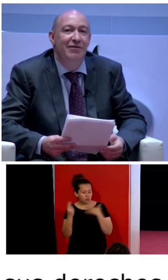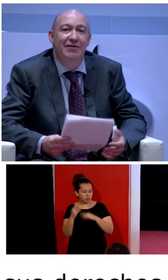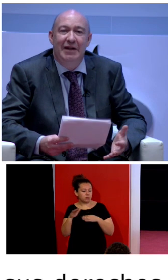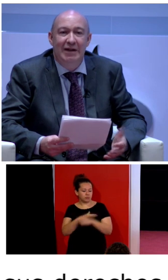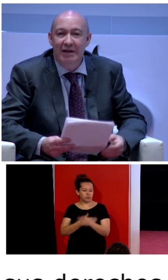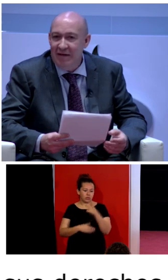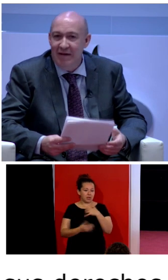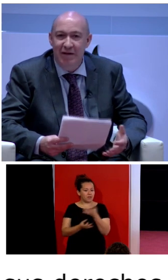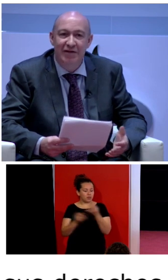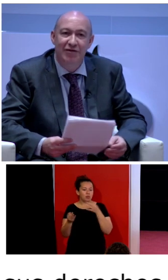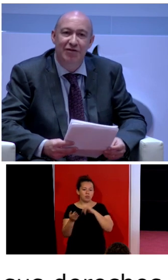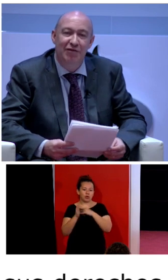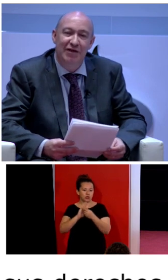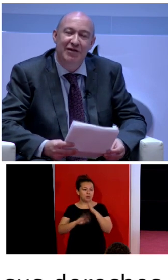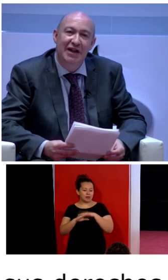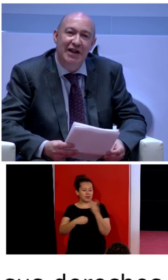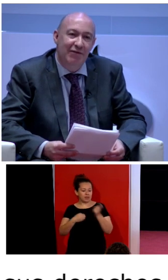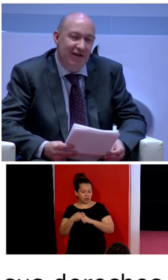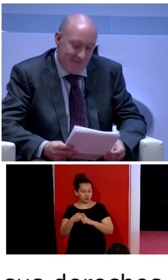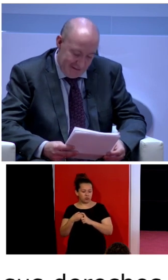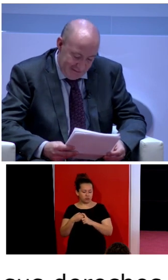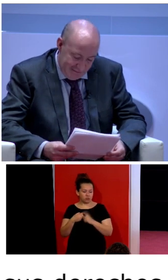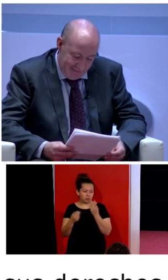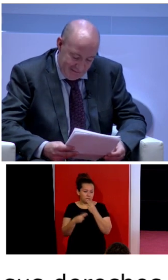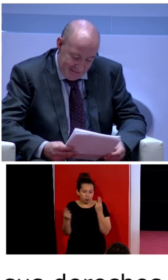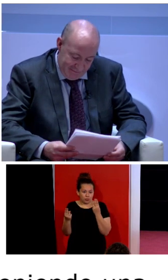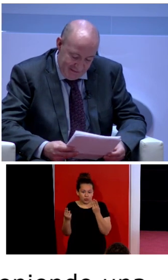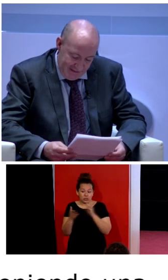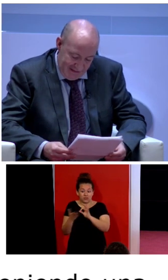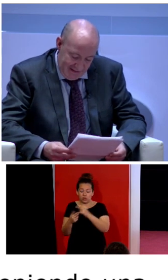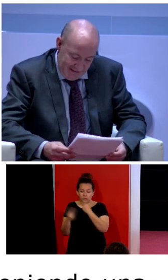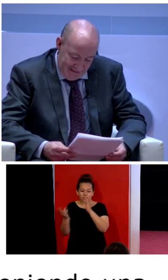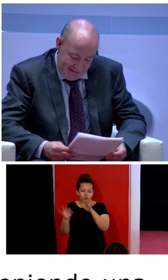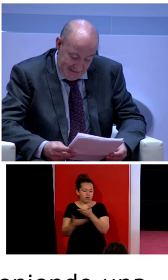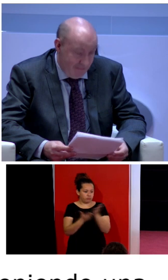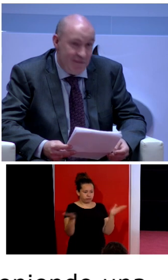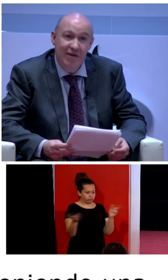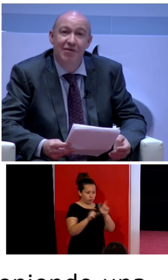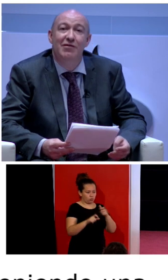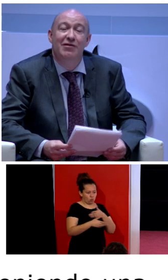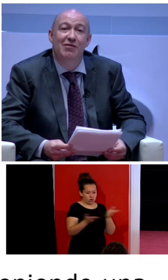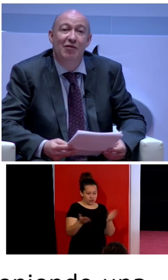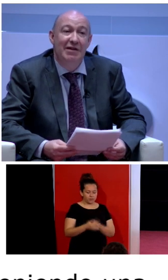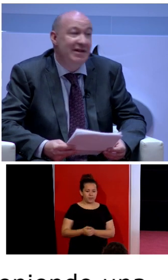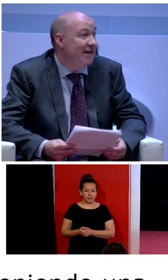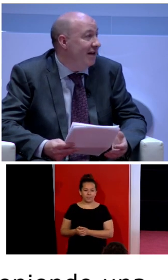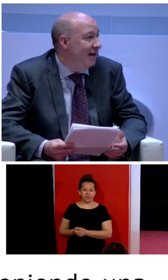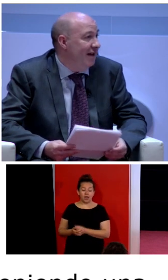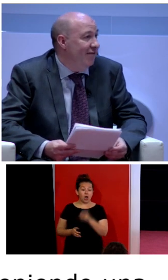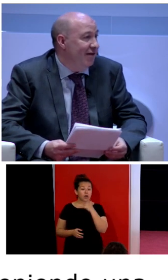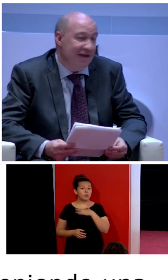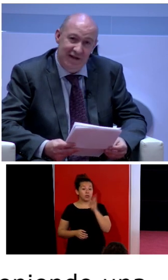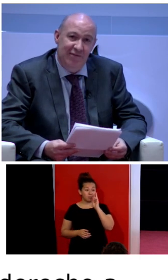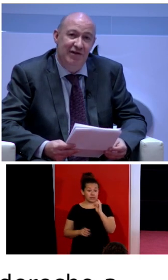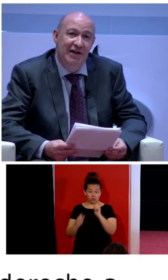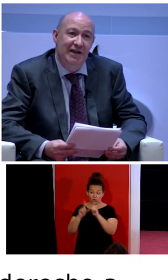su derecho a participar en los asuntos públicos, igual que cualquier otro ciudadano. Bien, como puede verse en el